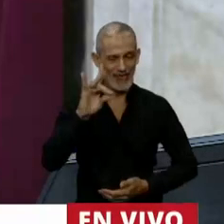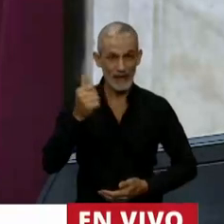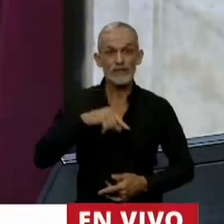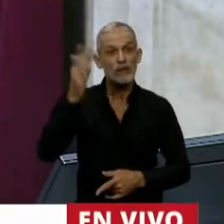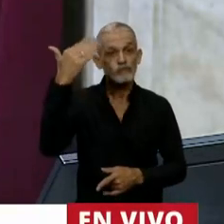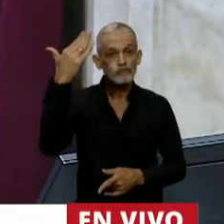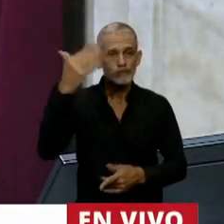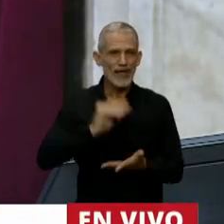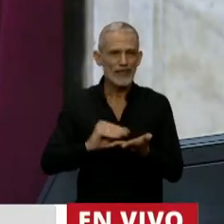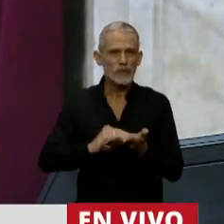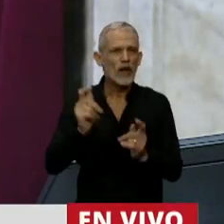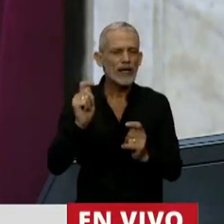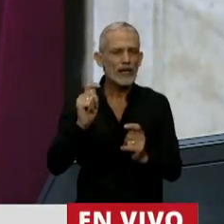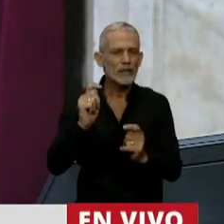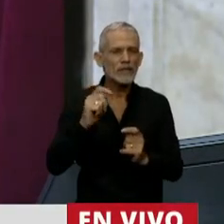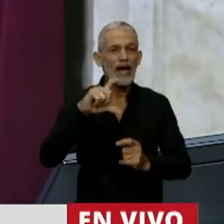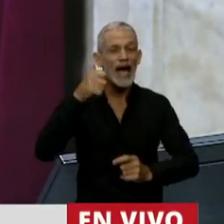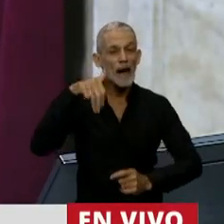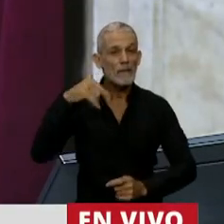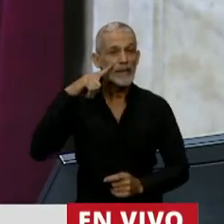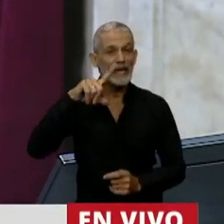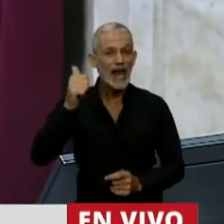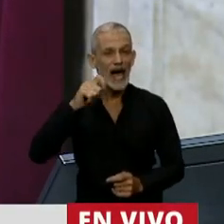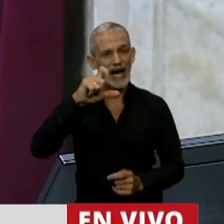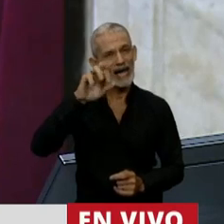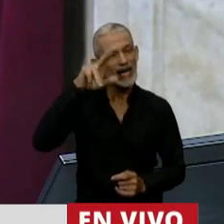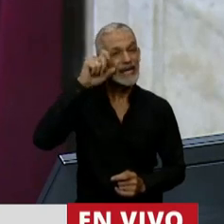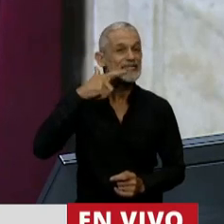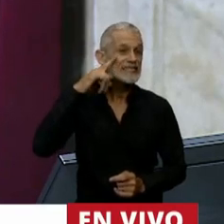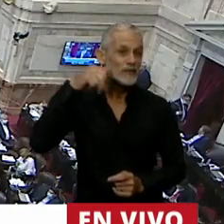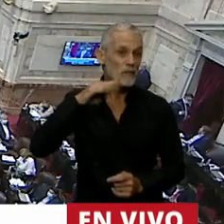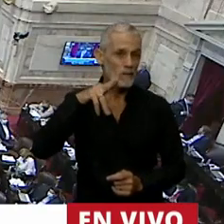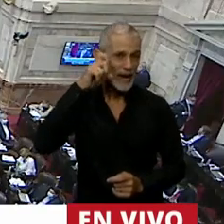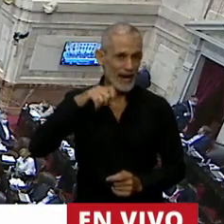Continúa en el uso de la palabra la diputada Camila Crescimbeni.